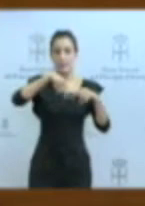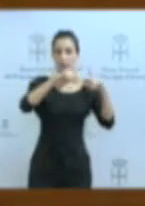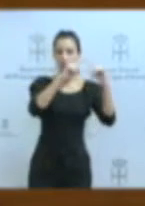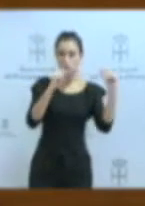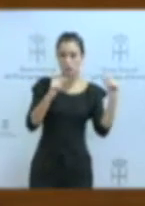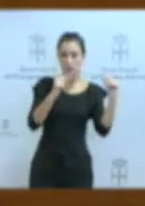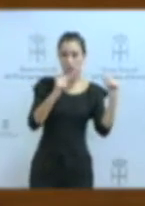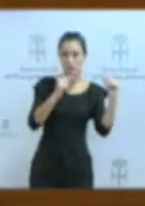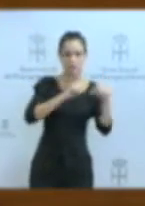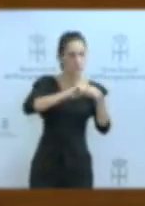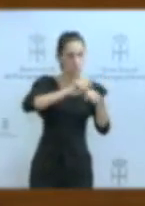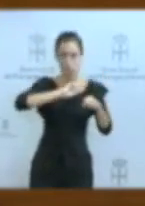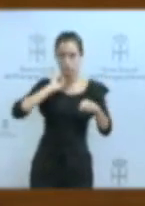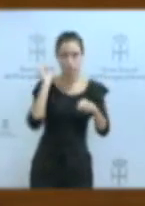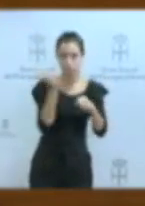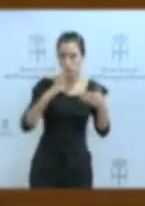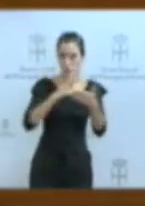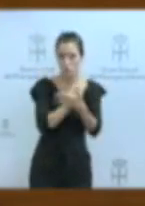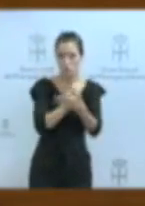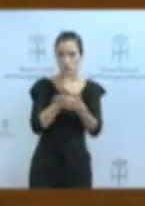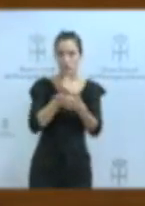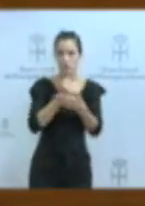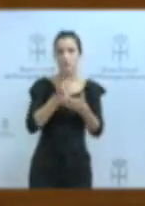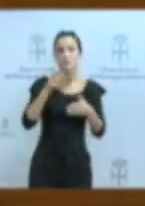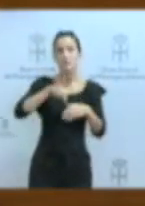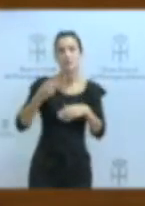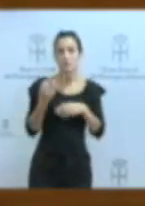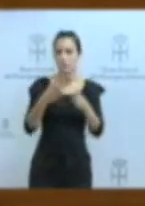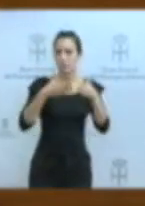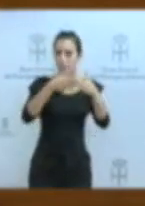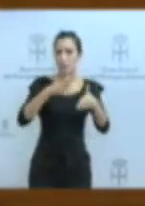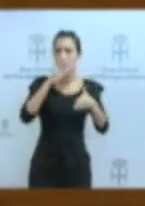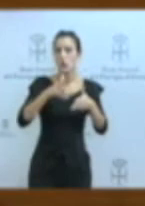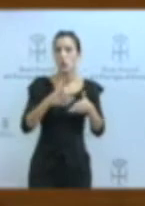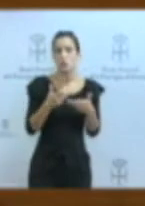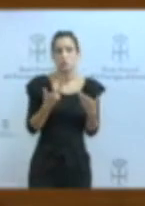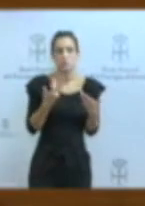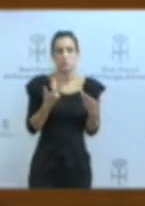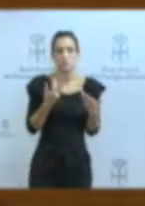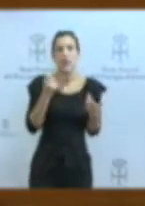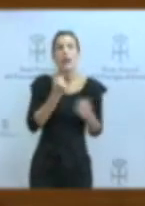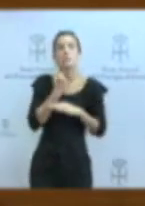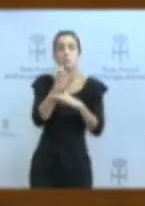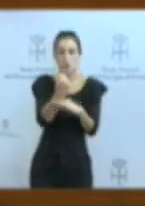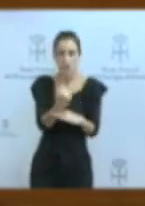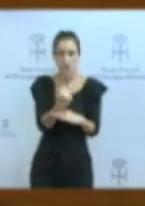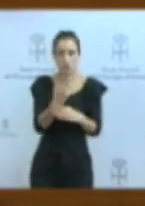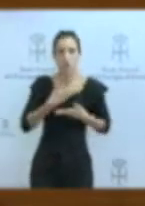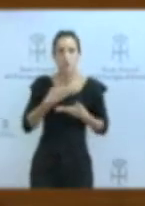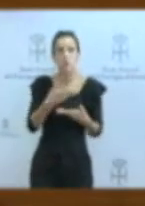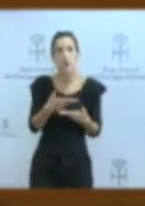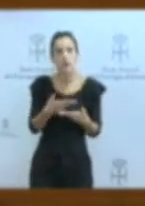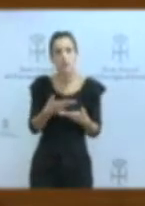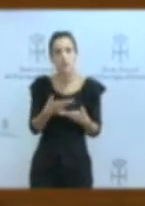ferroviaria nos vendría muy bien para contrarrestar determinadas cuestiones, determinadas señales de precio que están